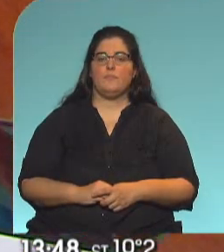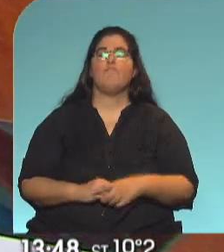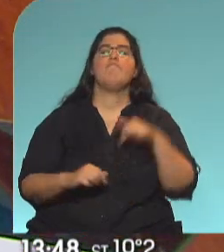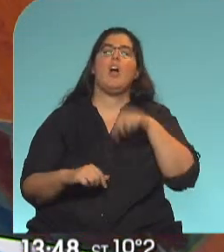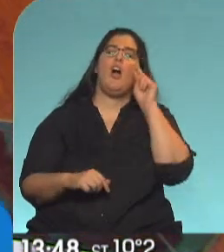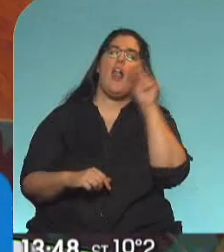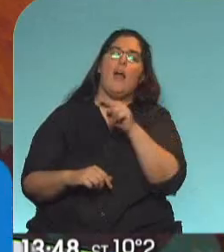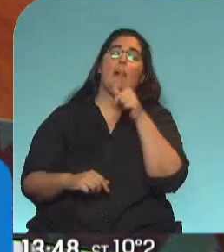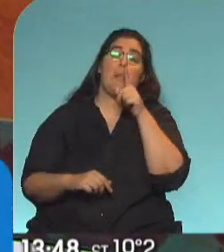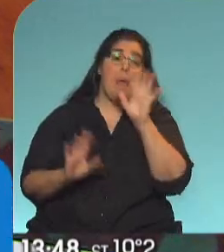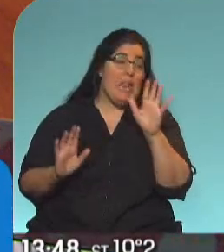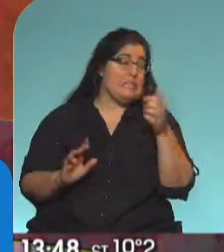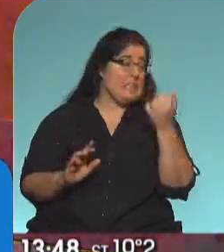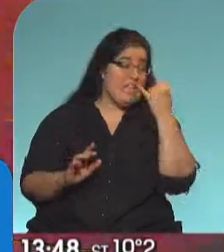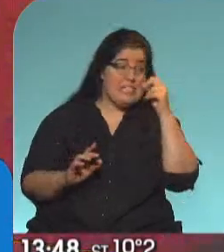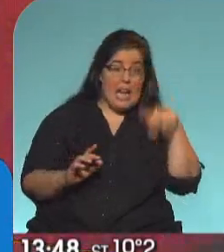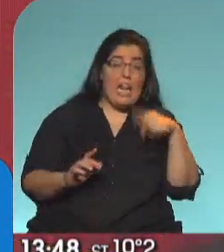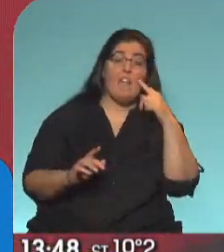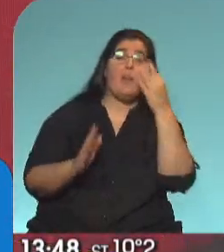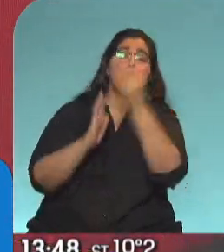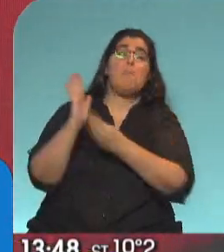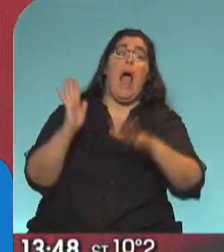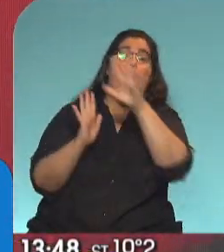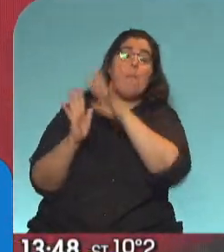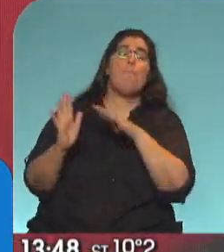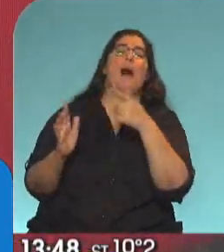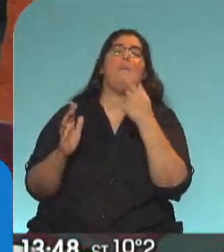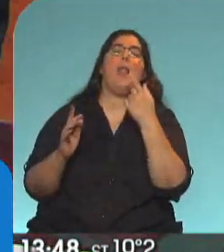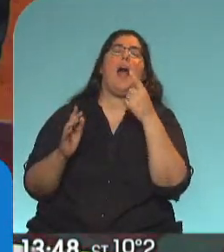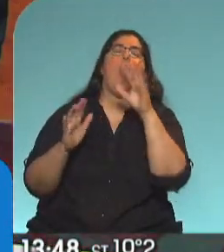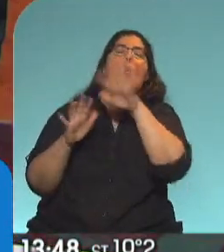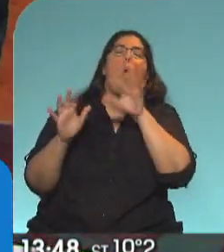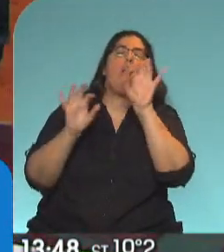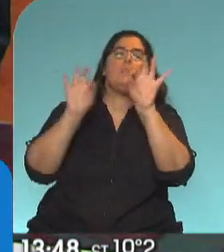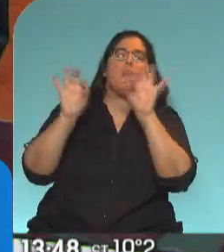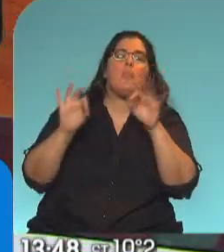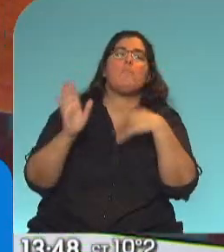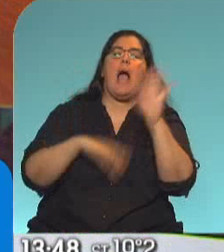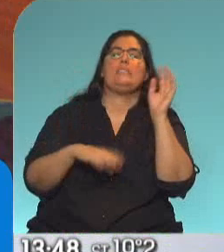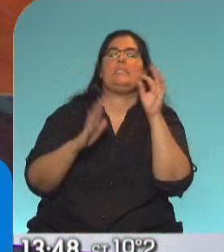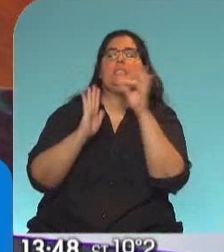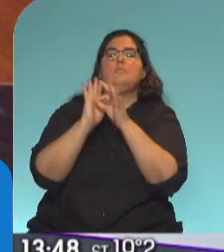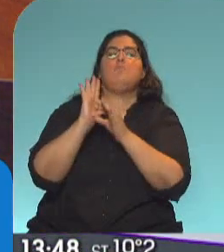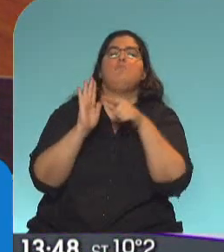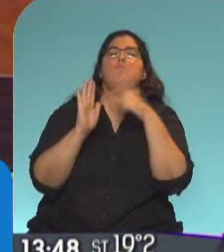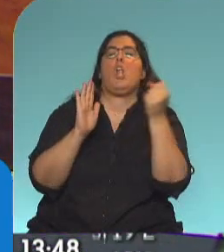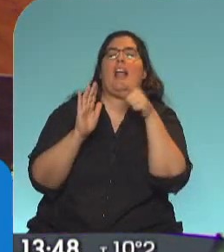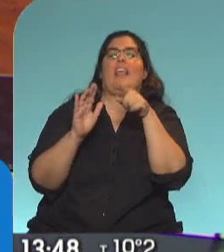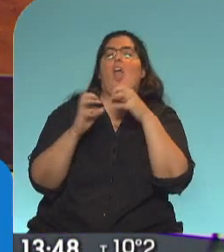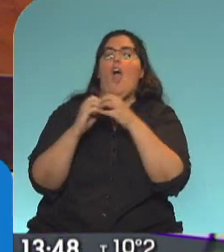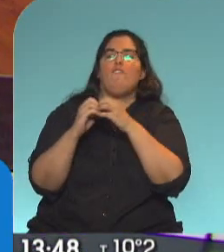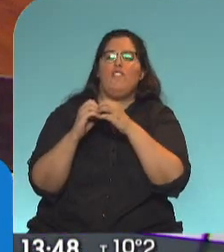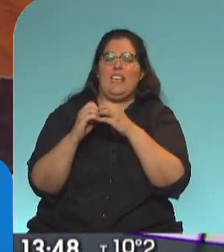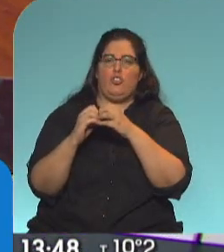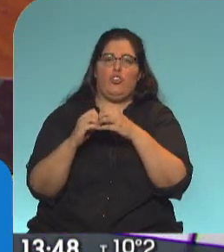Vamos a ver si te parece, Ayelen, un mapa donde se reflejan algunos de los puntos principales del conflicto entre Grecia y Turquía. Un conflicto